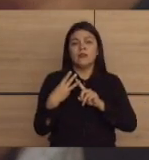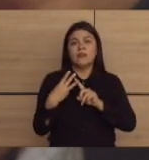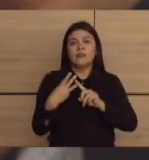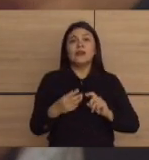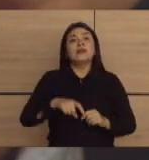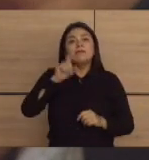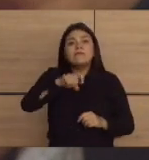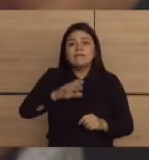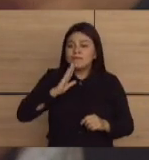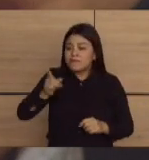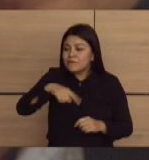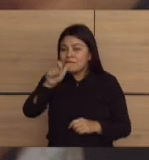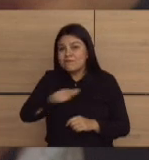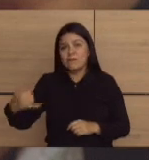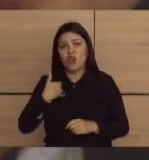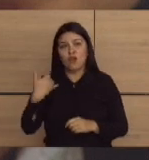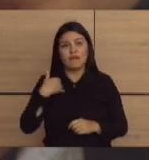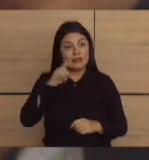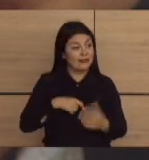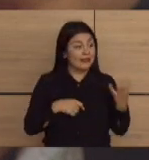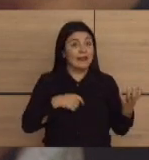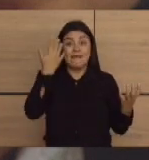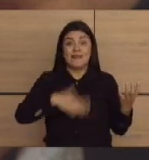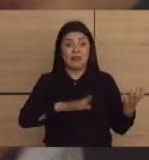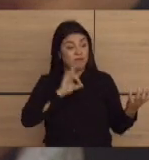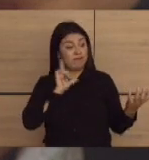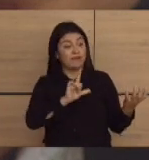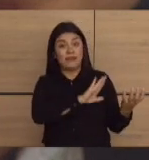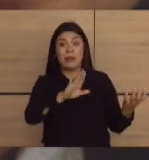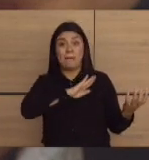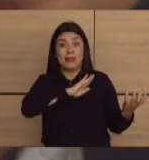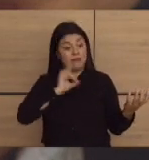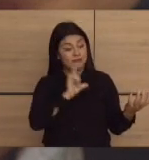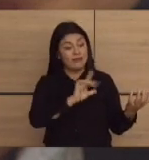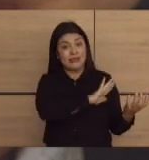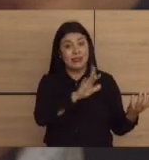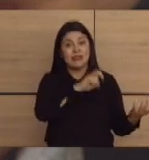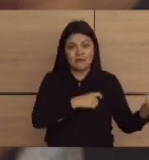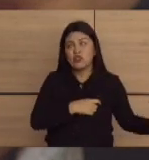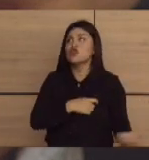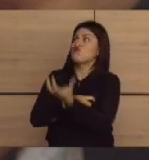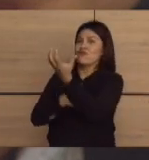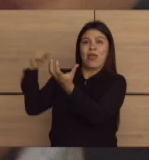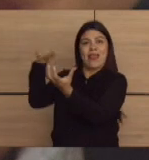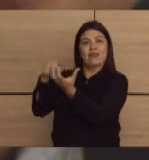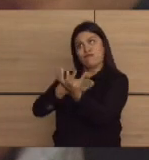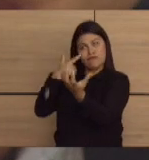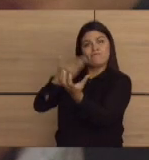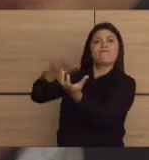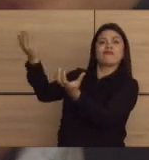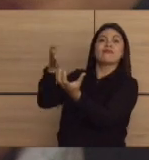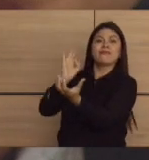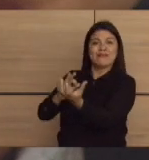a esos jóvenes a la educación superior. Muchos jóvenes en el país no han tenido